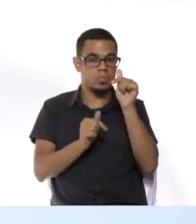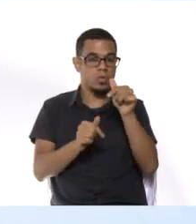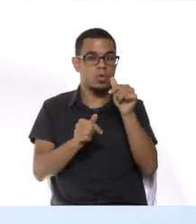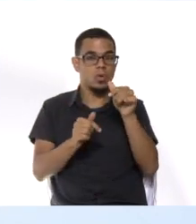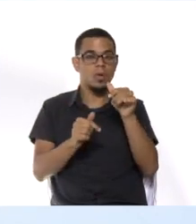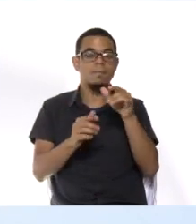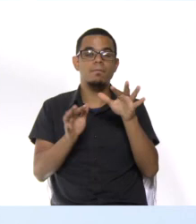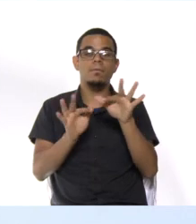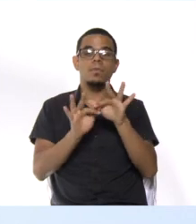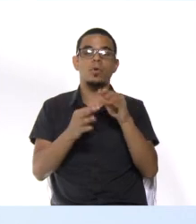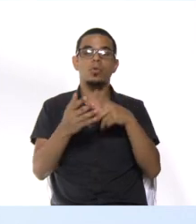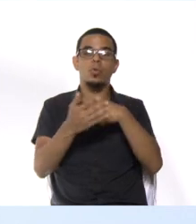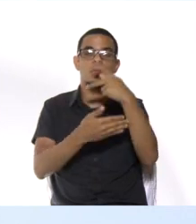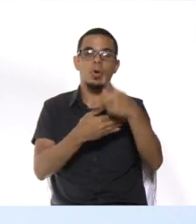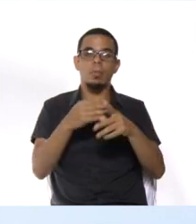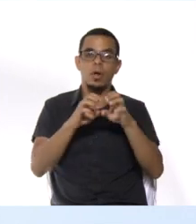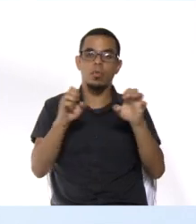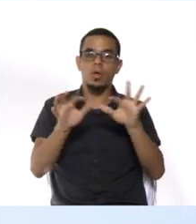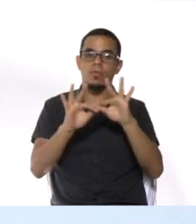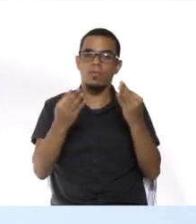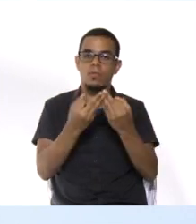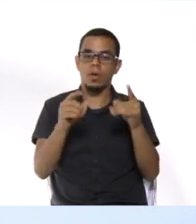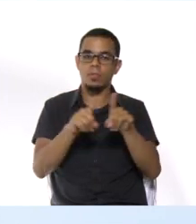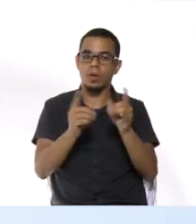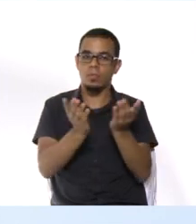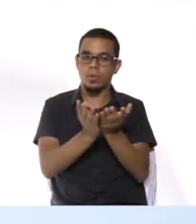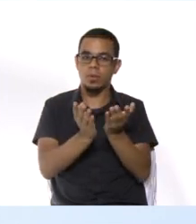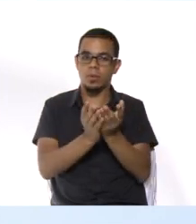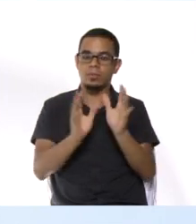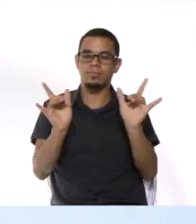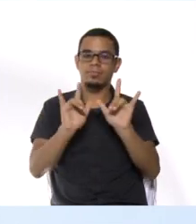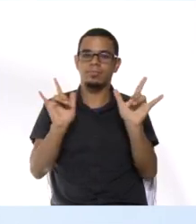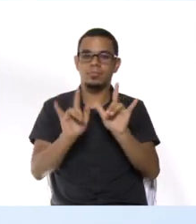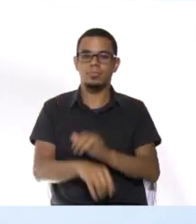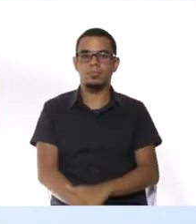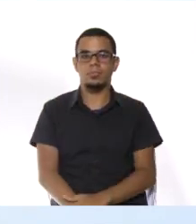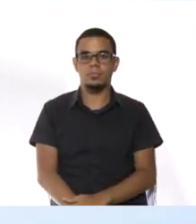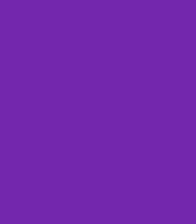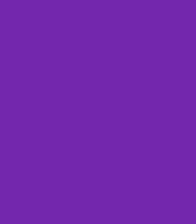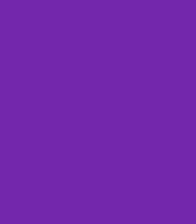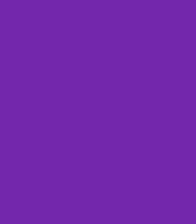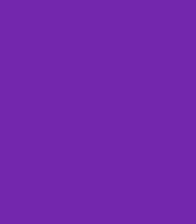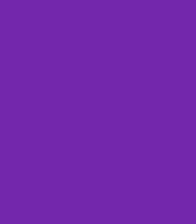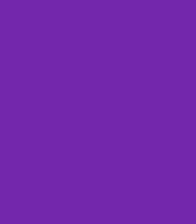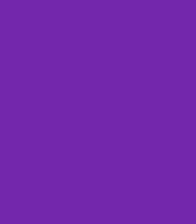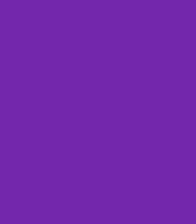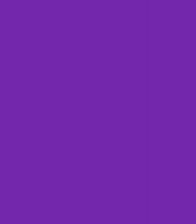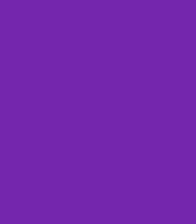Por tu mejor programa educativo, Cada Familia una Escuela. ¡Se les quiere, Venezuela!